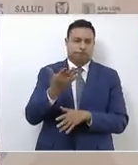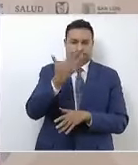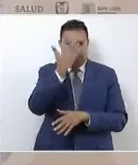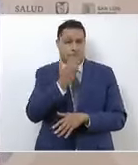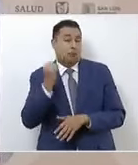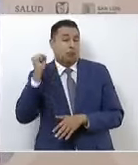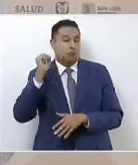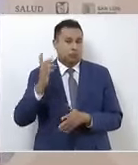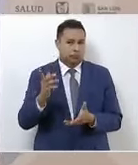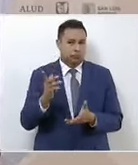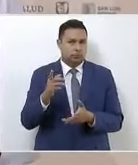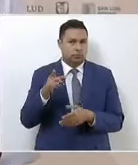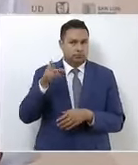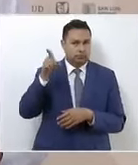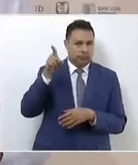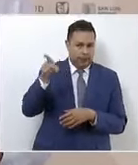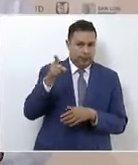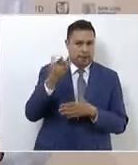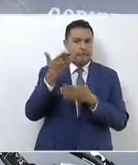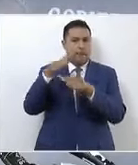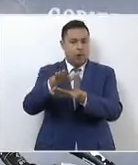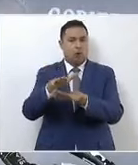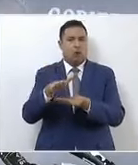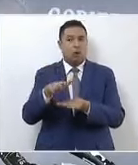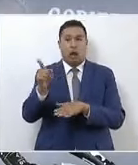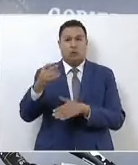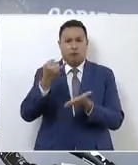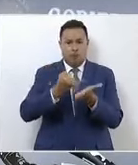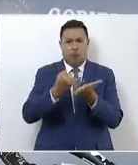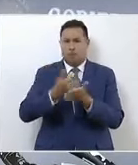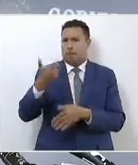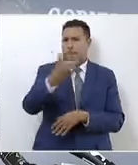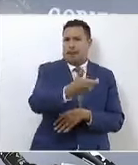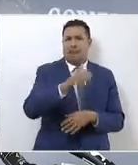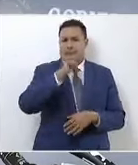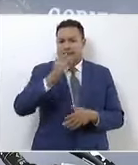ese banco, esa empresa, no pagaba impuestos.